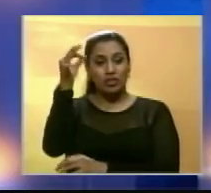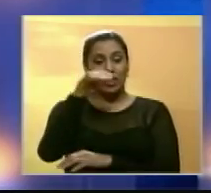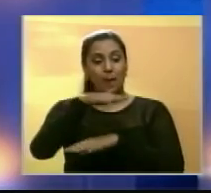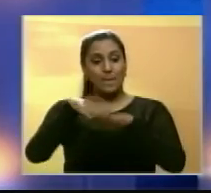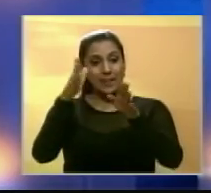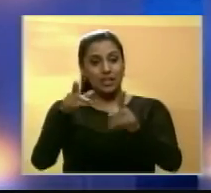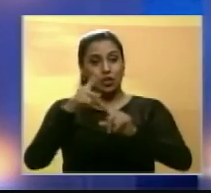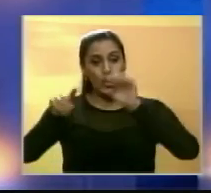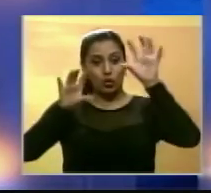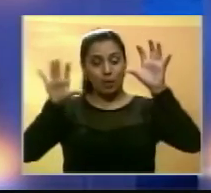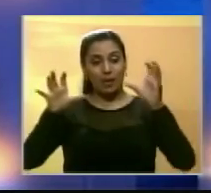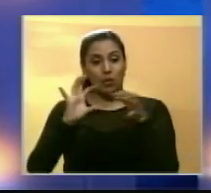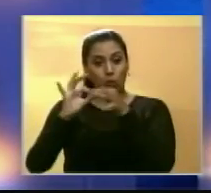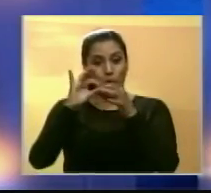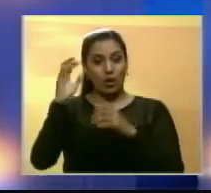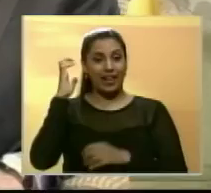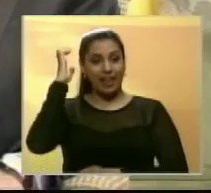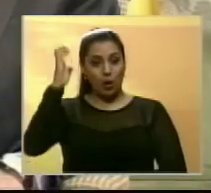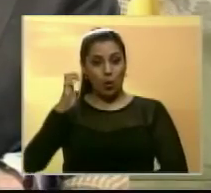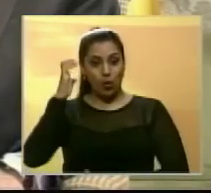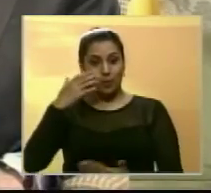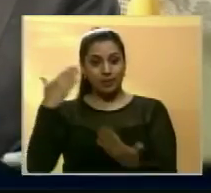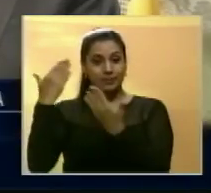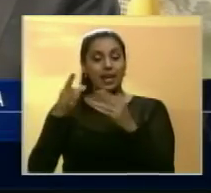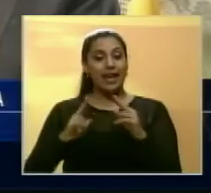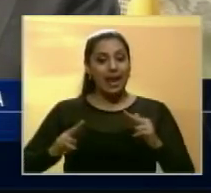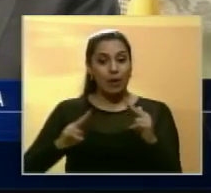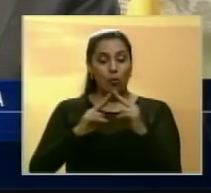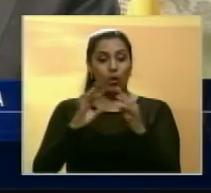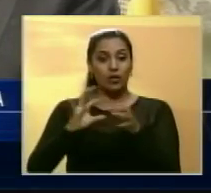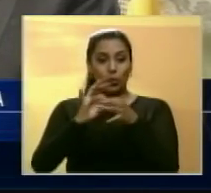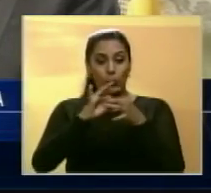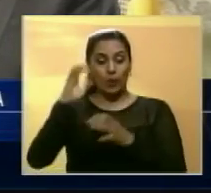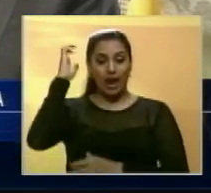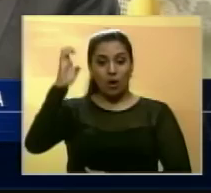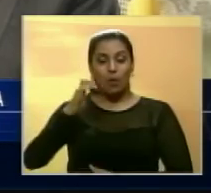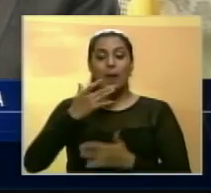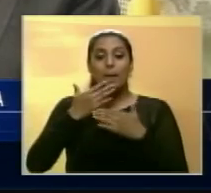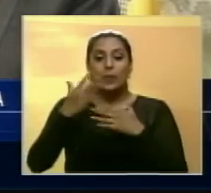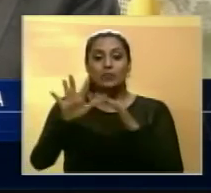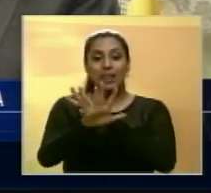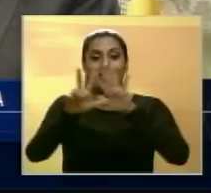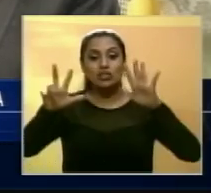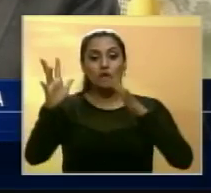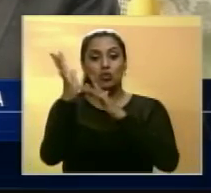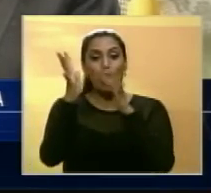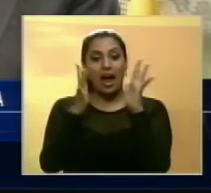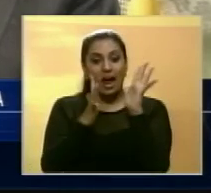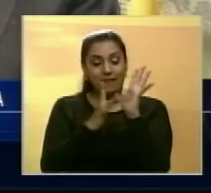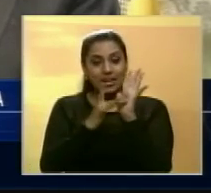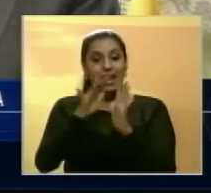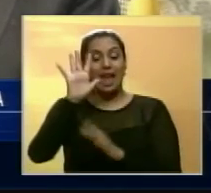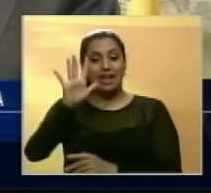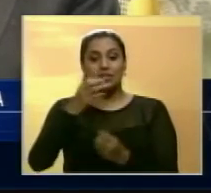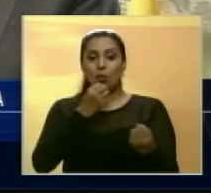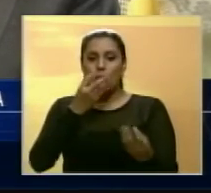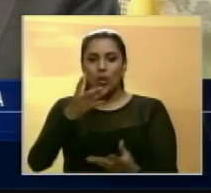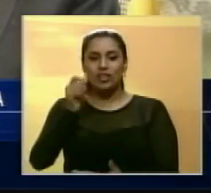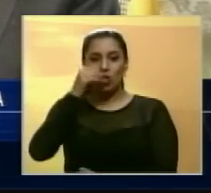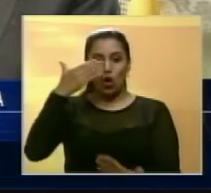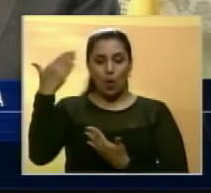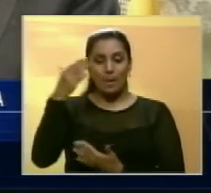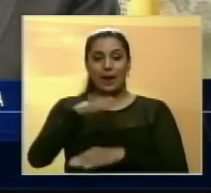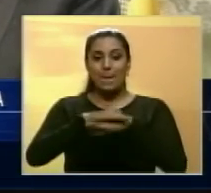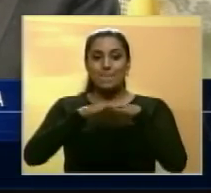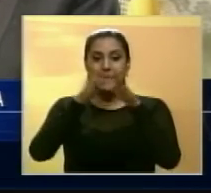Ministros de Exteriores de la Unión Europea. El encuentro de la Unión Europea se realizará el próximo 18 de abril. Así lo aseguró en Lisboa el